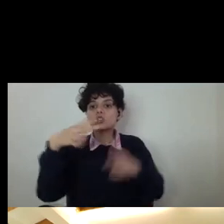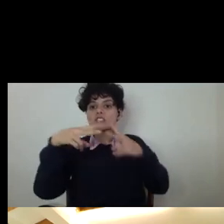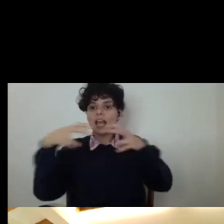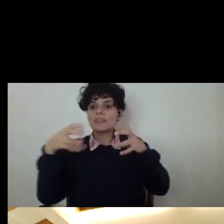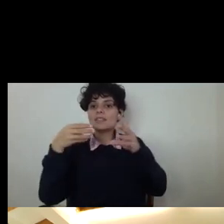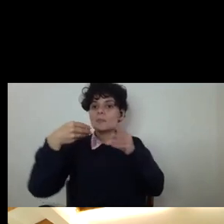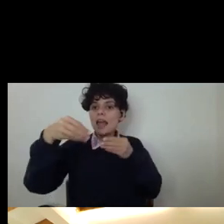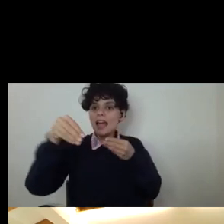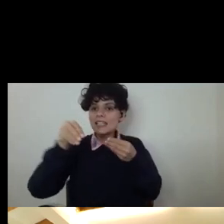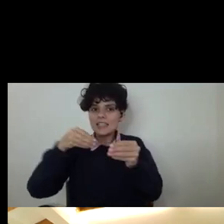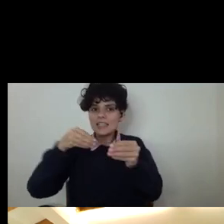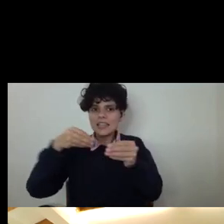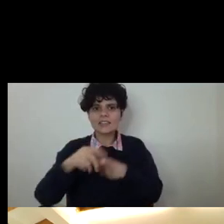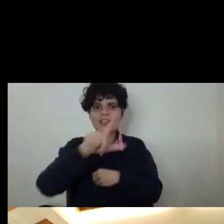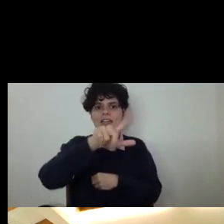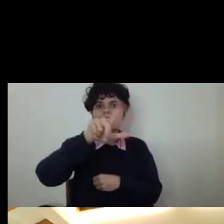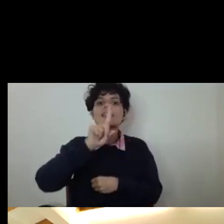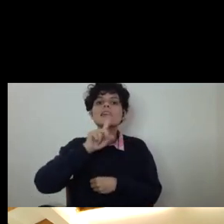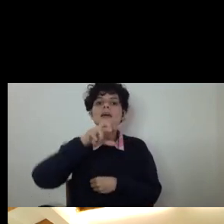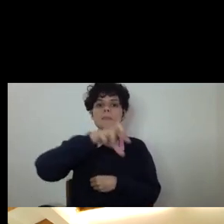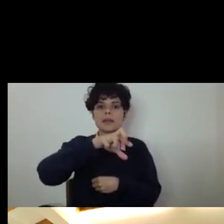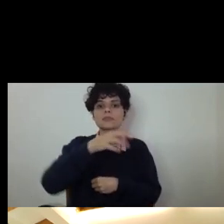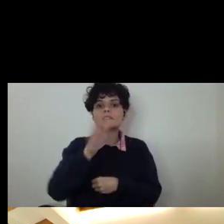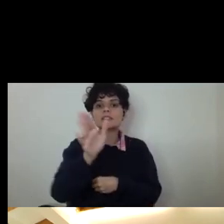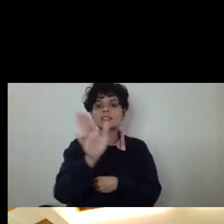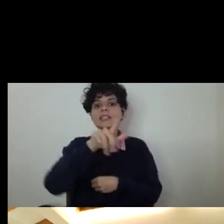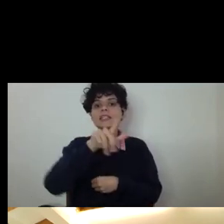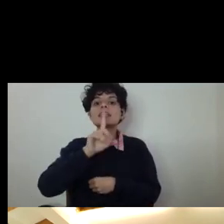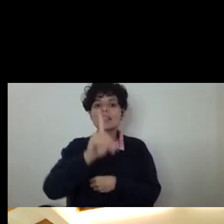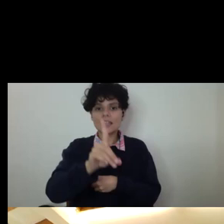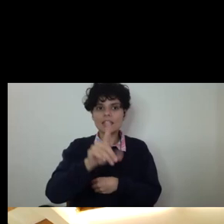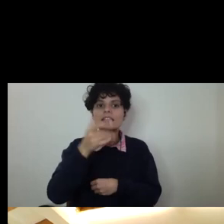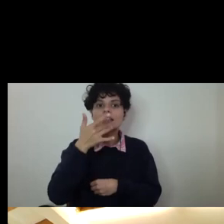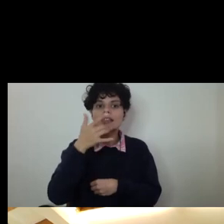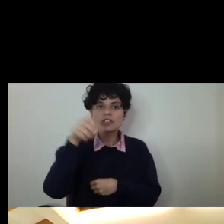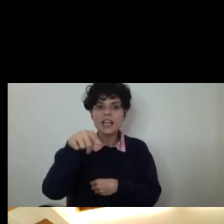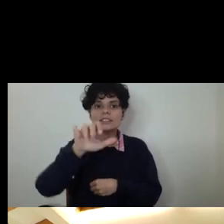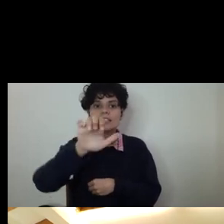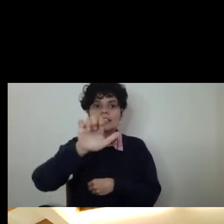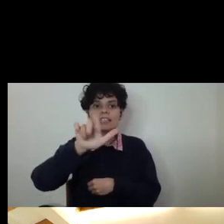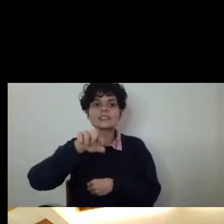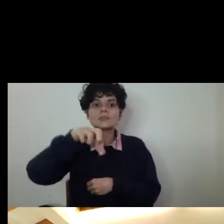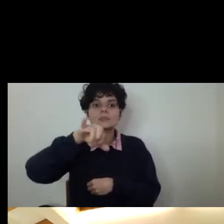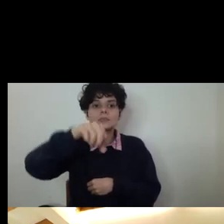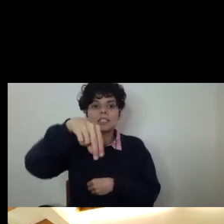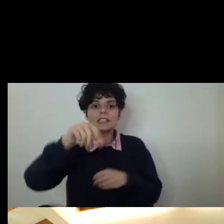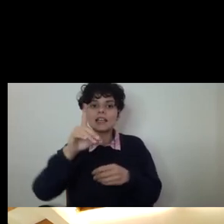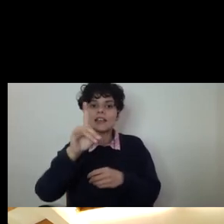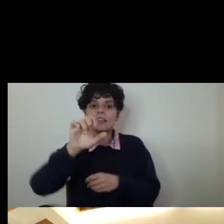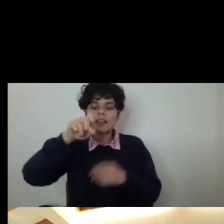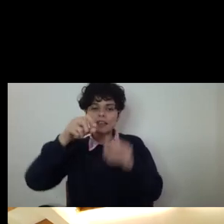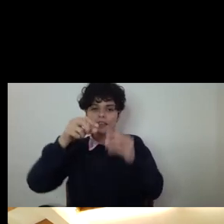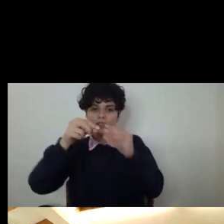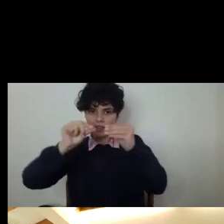de LTP, LTD y remodelación de espinas dendríticas. Se requiere también para el proceso de memoria espacial, dependientes